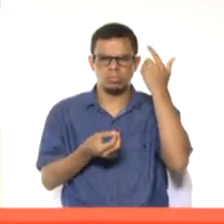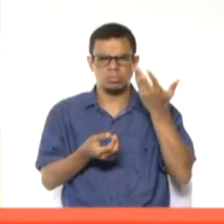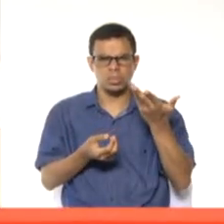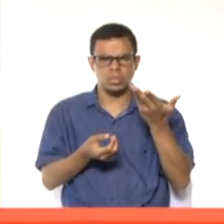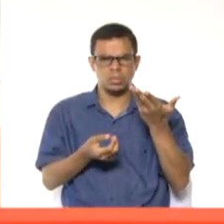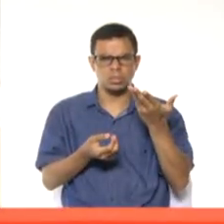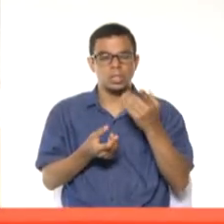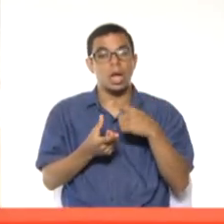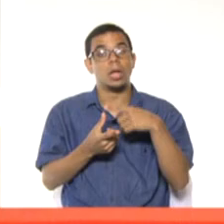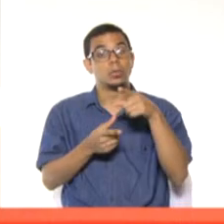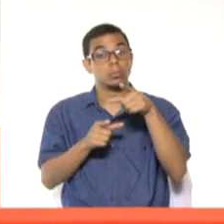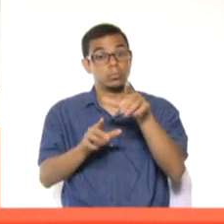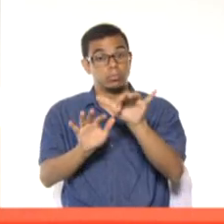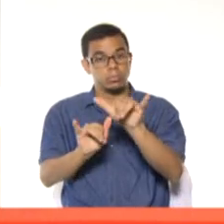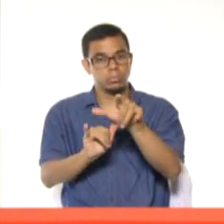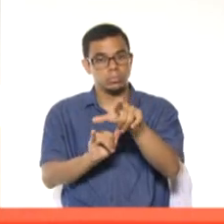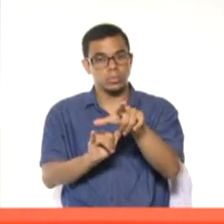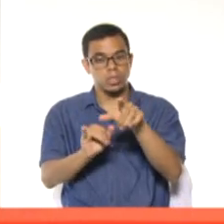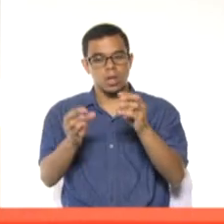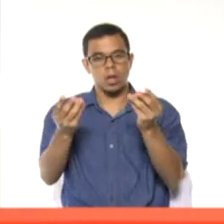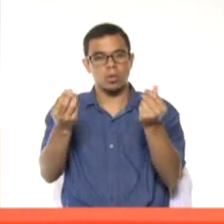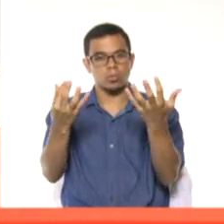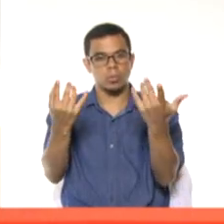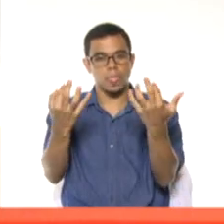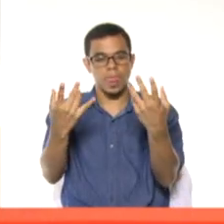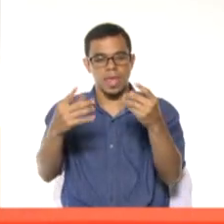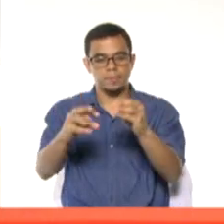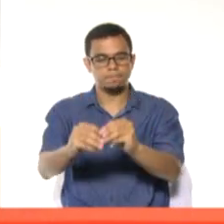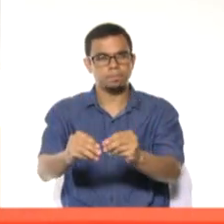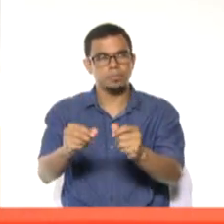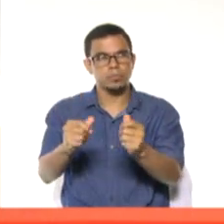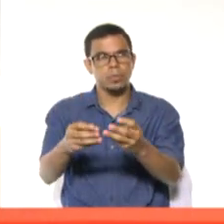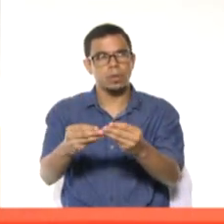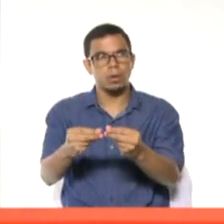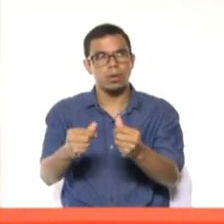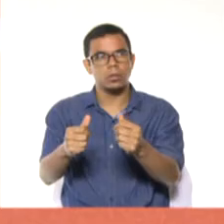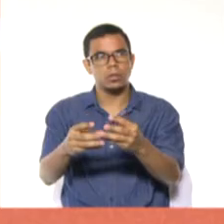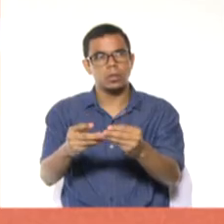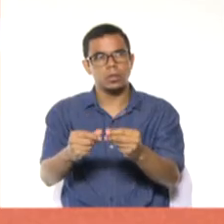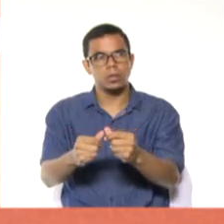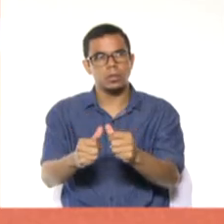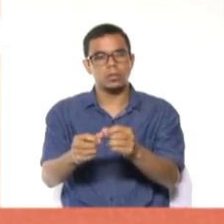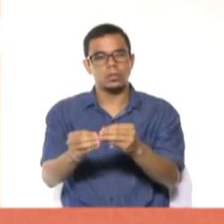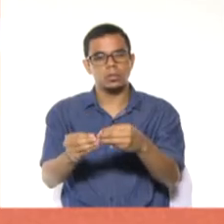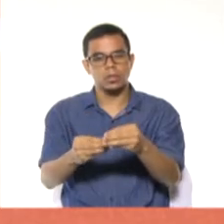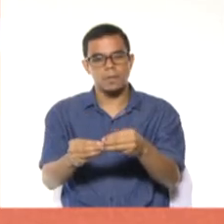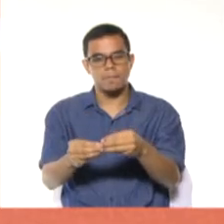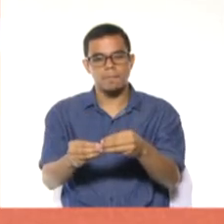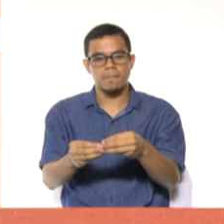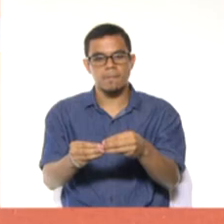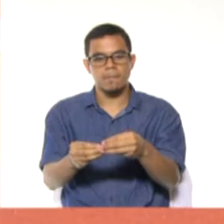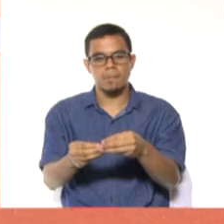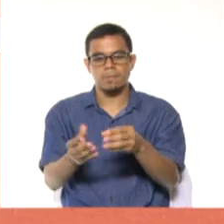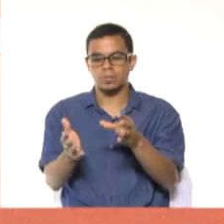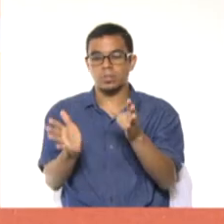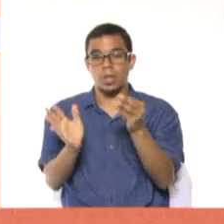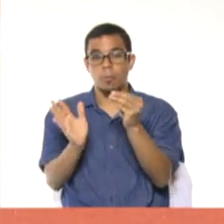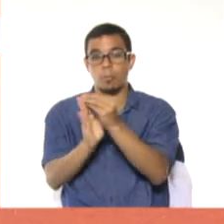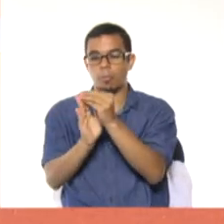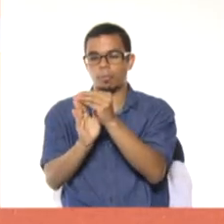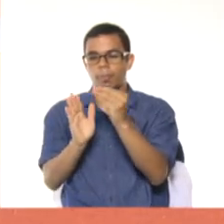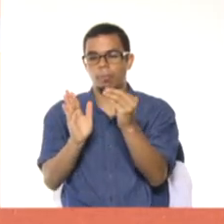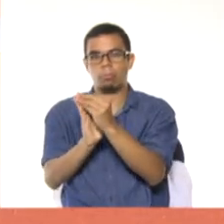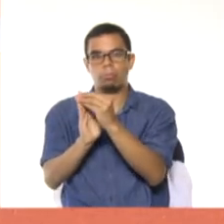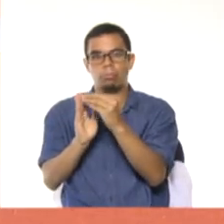plástico? Tú debes manipularlo con tus dedos y saber si esa muestra se adhiere a tus